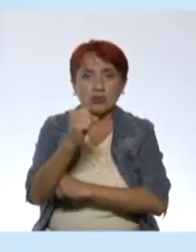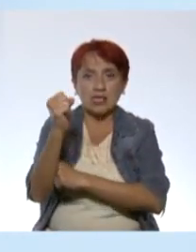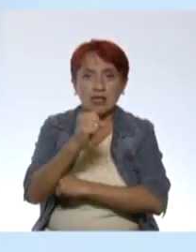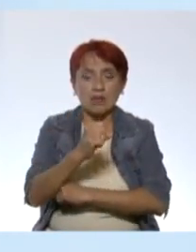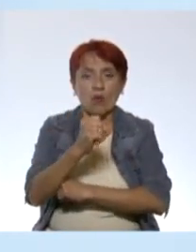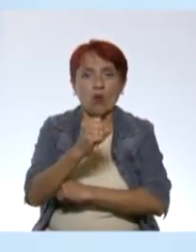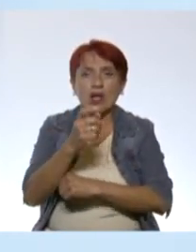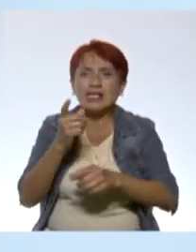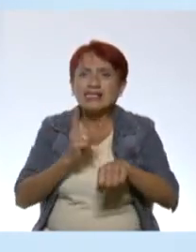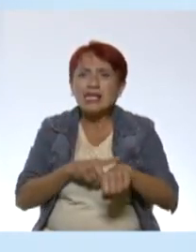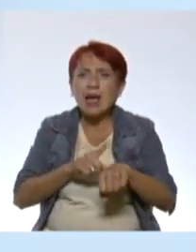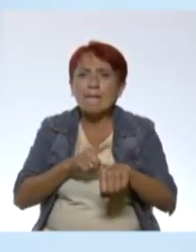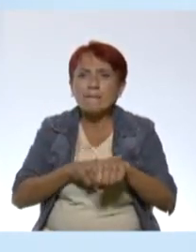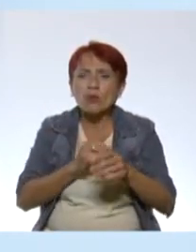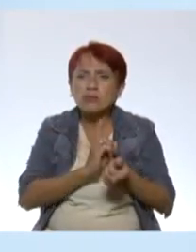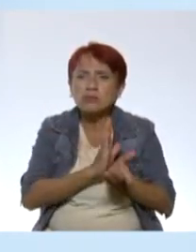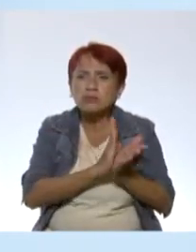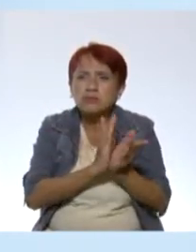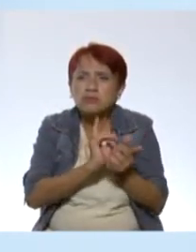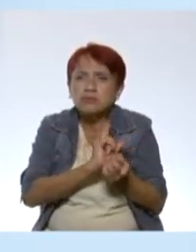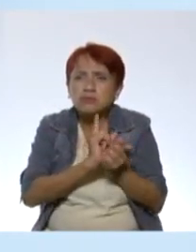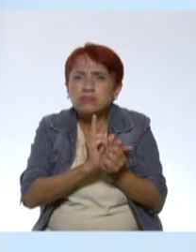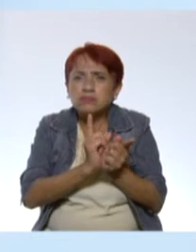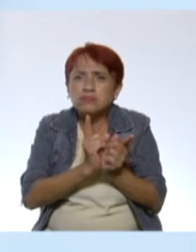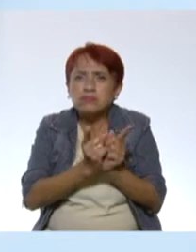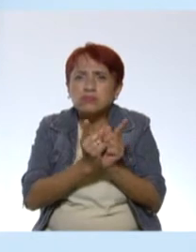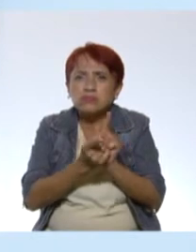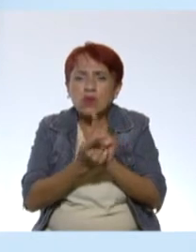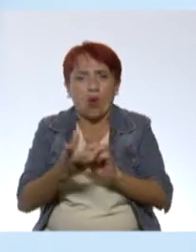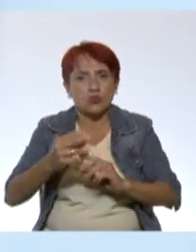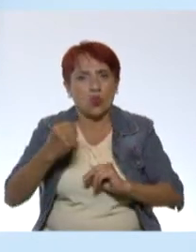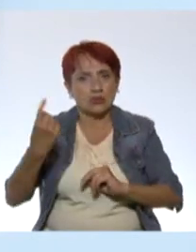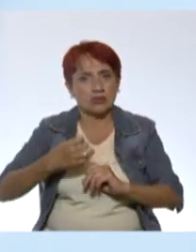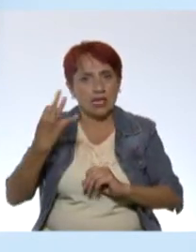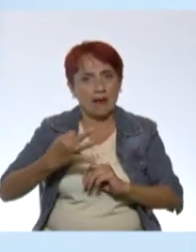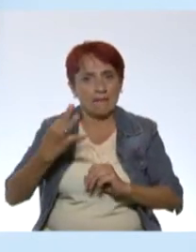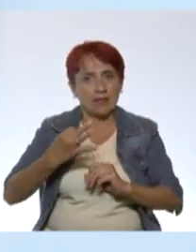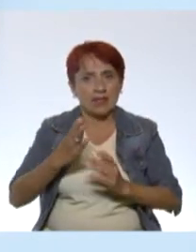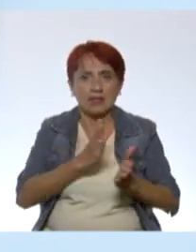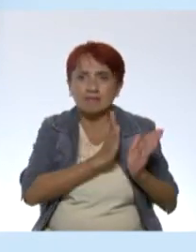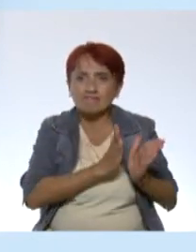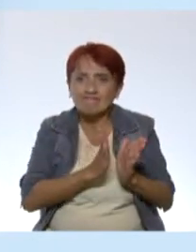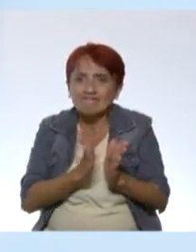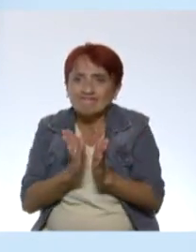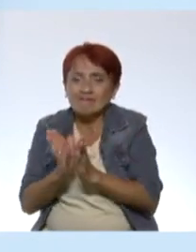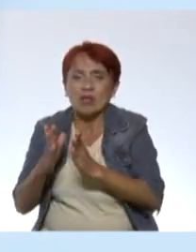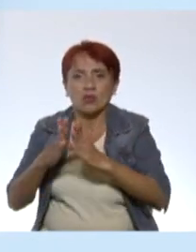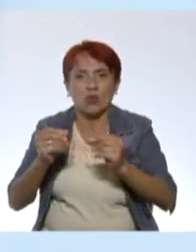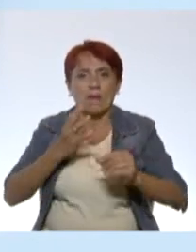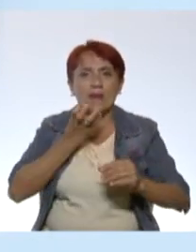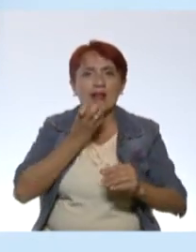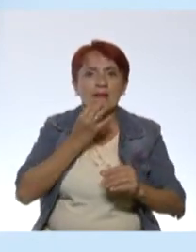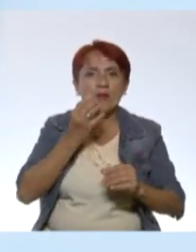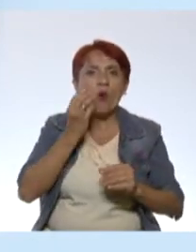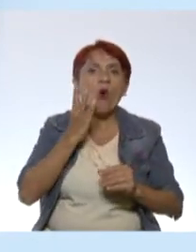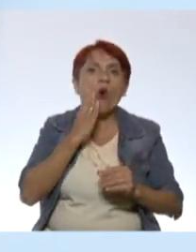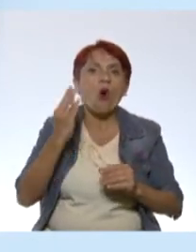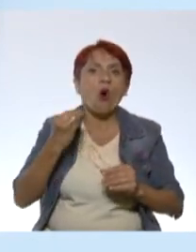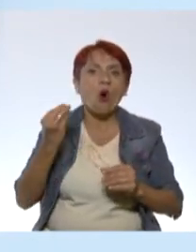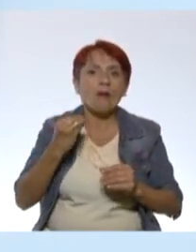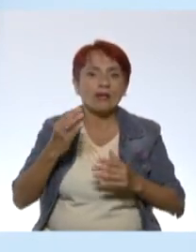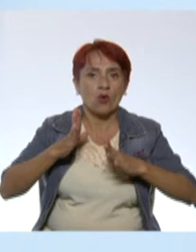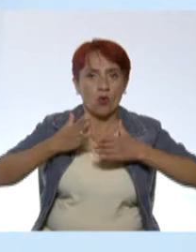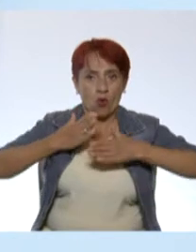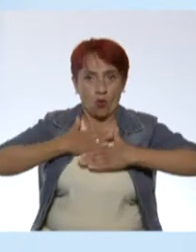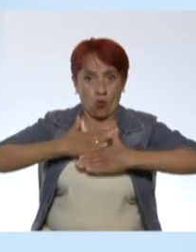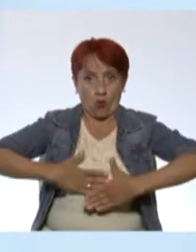autismo, la sincronización entre estos cambios no siempre estará bien llevada. Así, por ejemplo, podemos ver a un joven